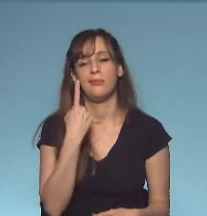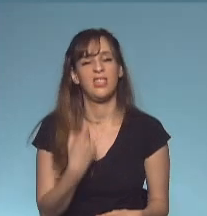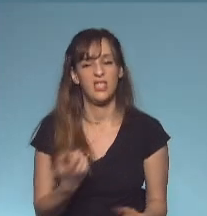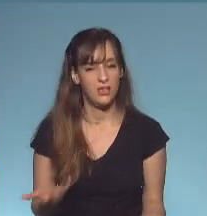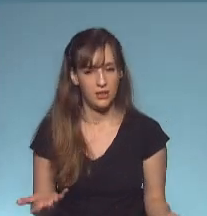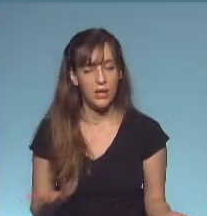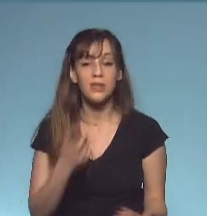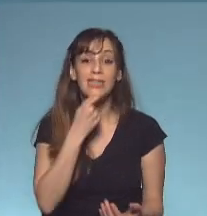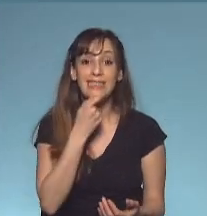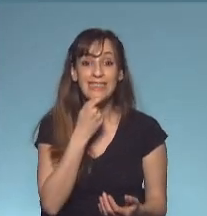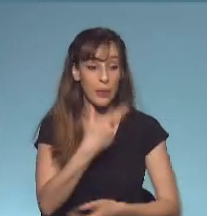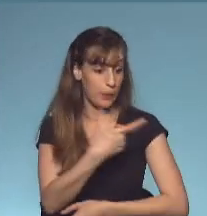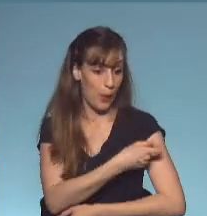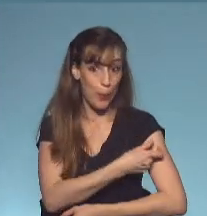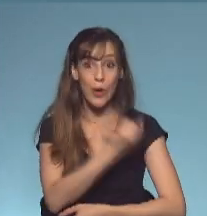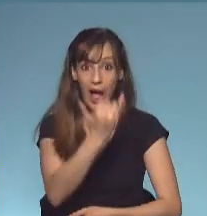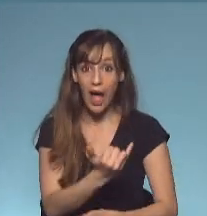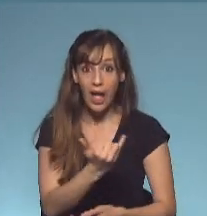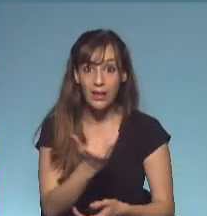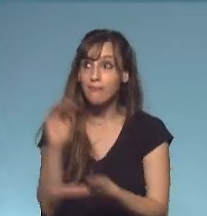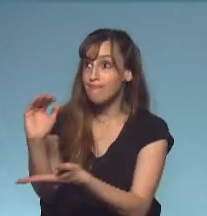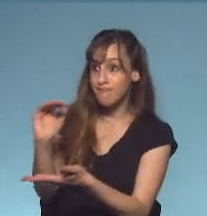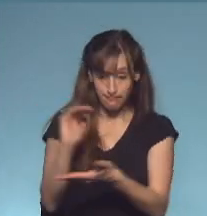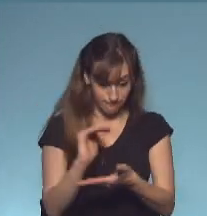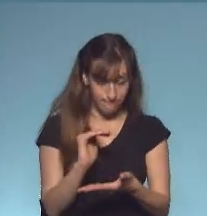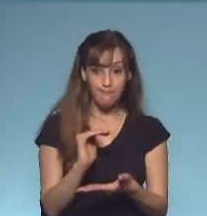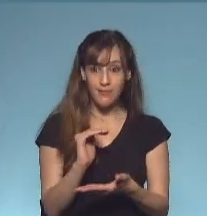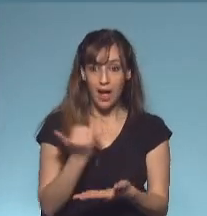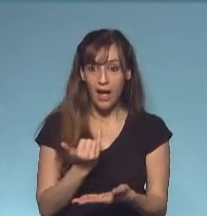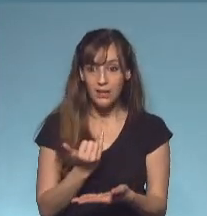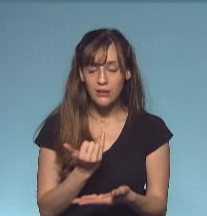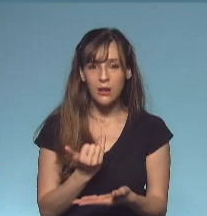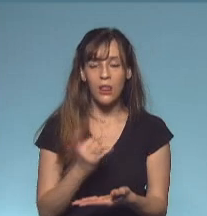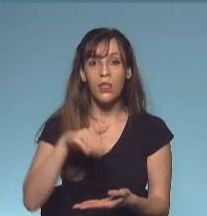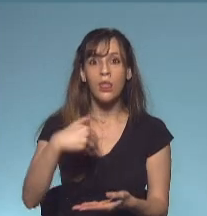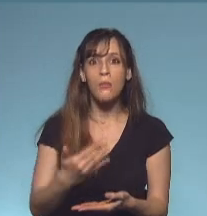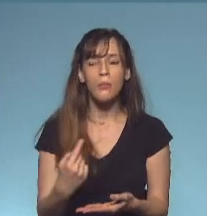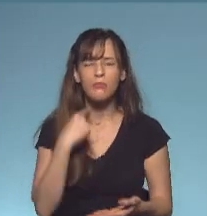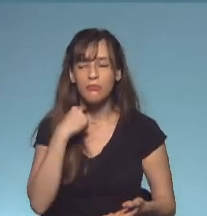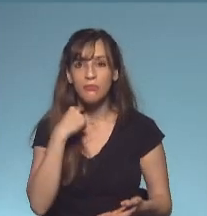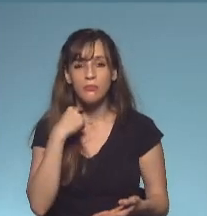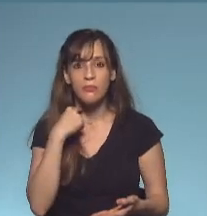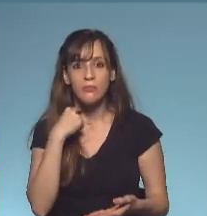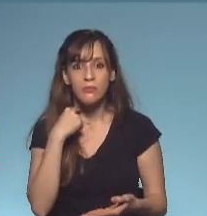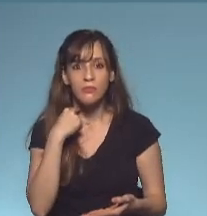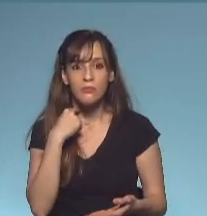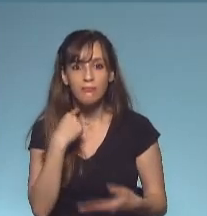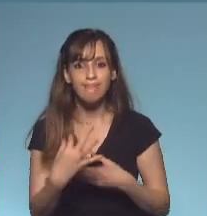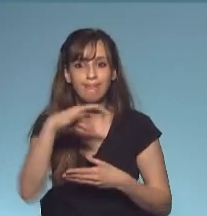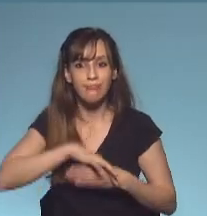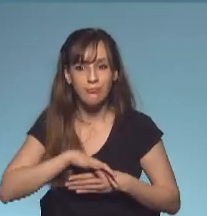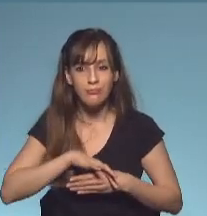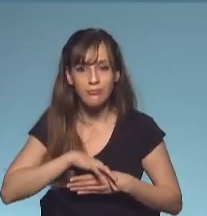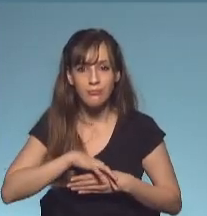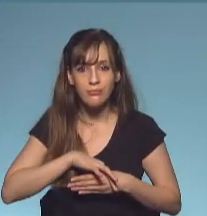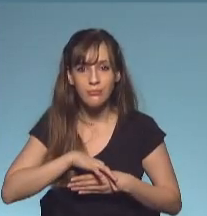dosis disponibles alguien se contagie, que sea de edad y